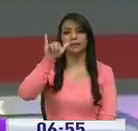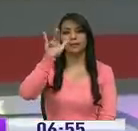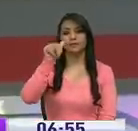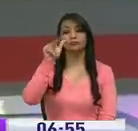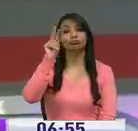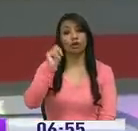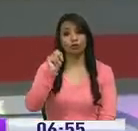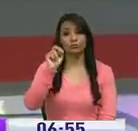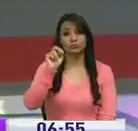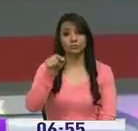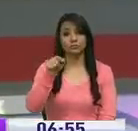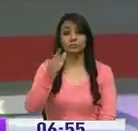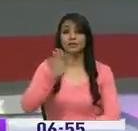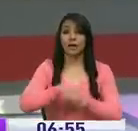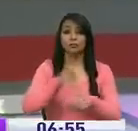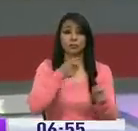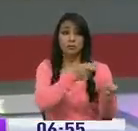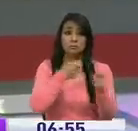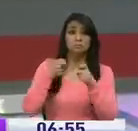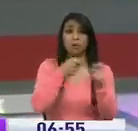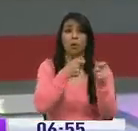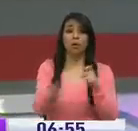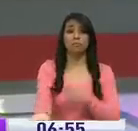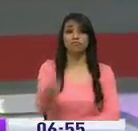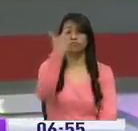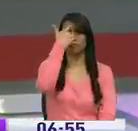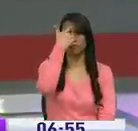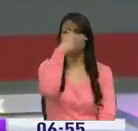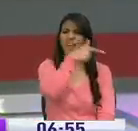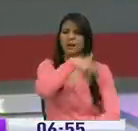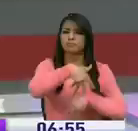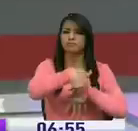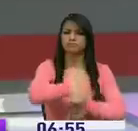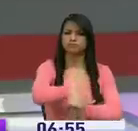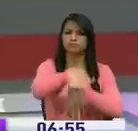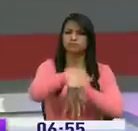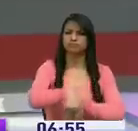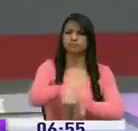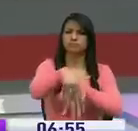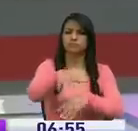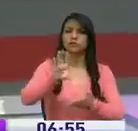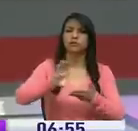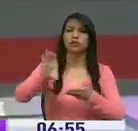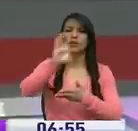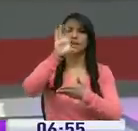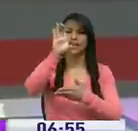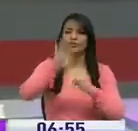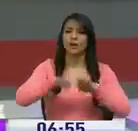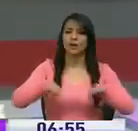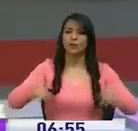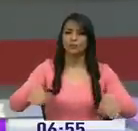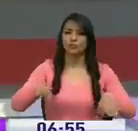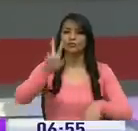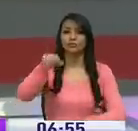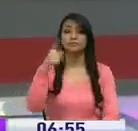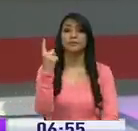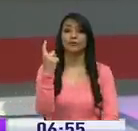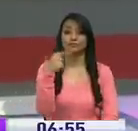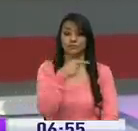víctima del impacto de una bomba lacrimógena durante unas protestas hay que recordar estudiantiles en el año 2011